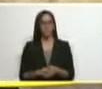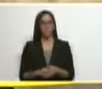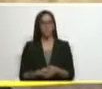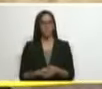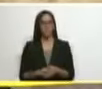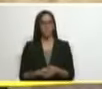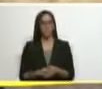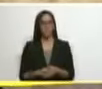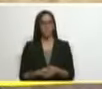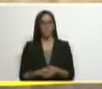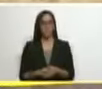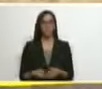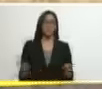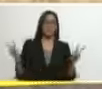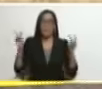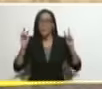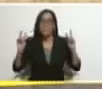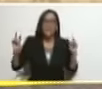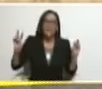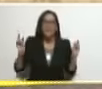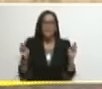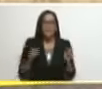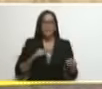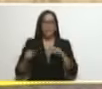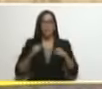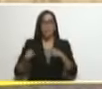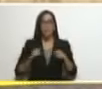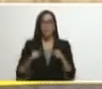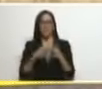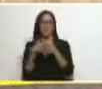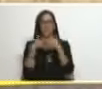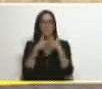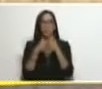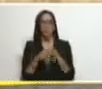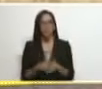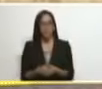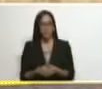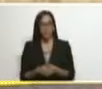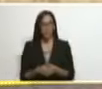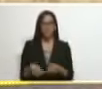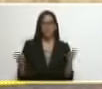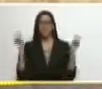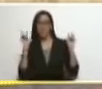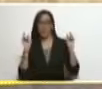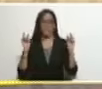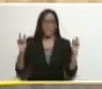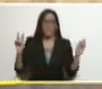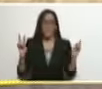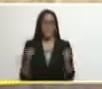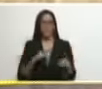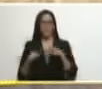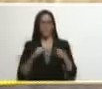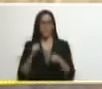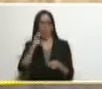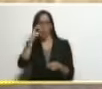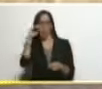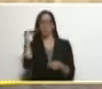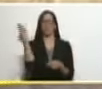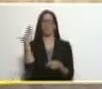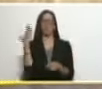Tremenda dictadura, imperio yanqui. Tremenda dictadura, oligarquía de los apellidos.